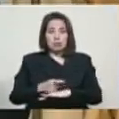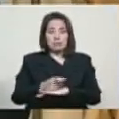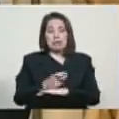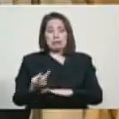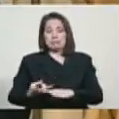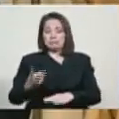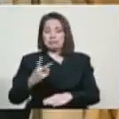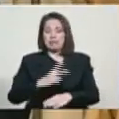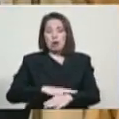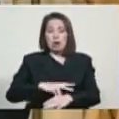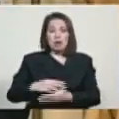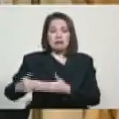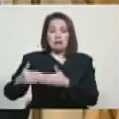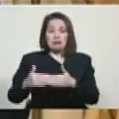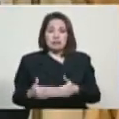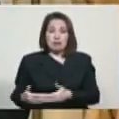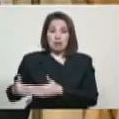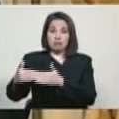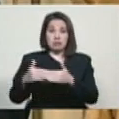imperio estadounidense